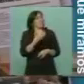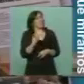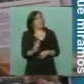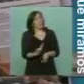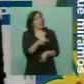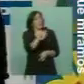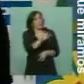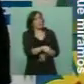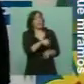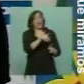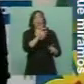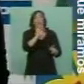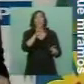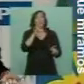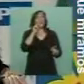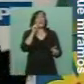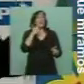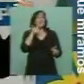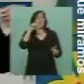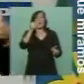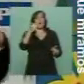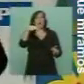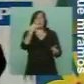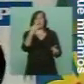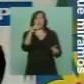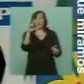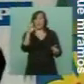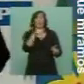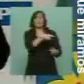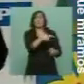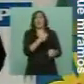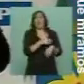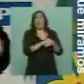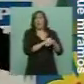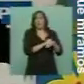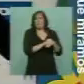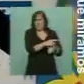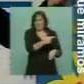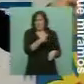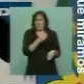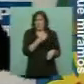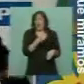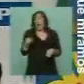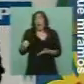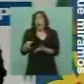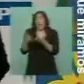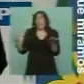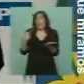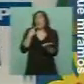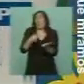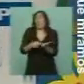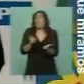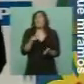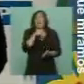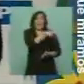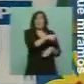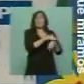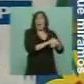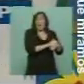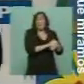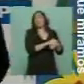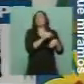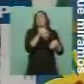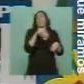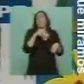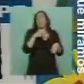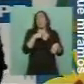Doris es Doris capurro segura era como es amiga mía yo hablé con todo esto dice la nota como es es amiga